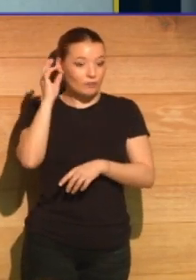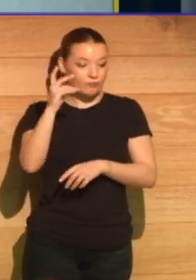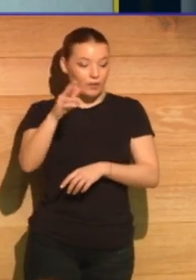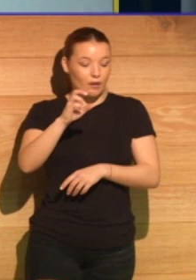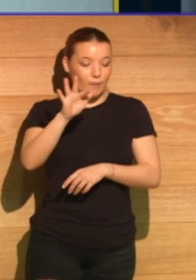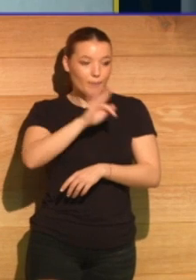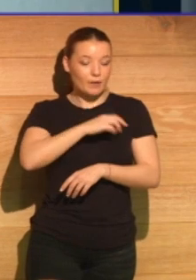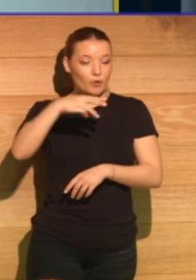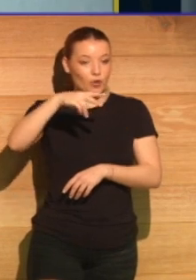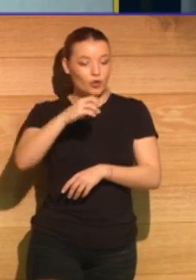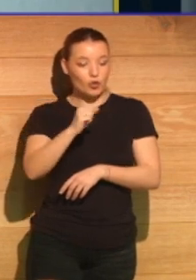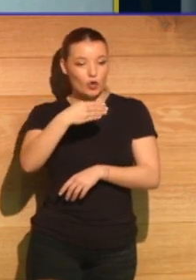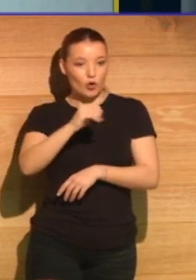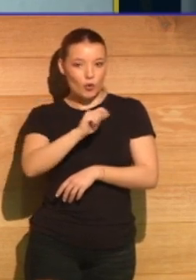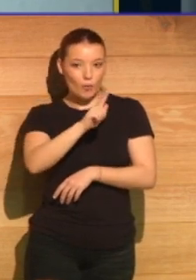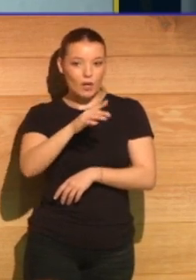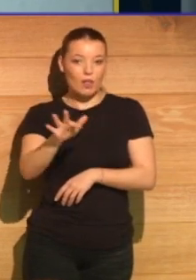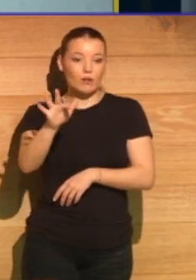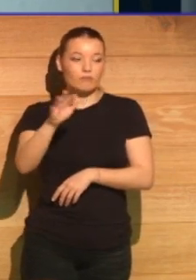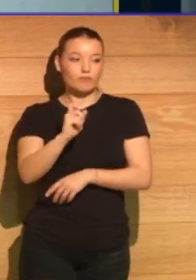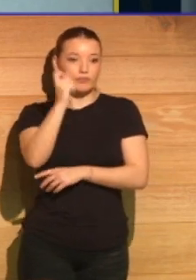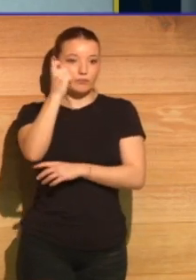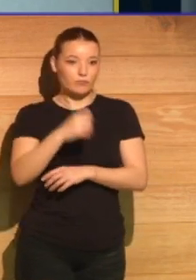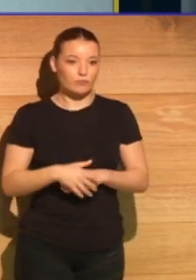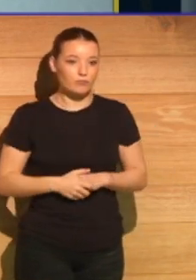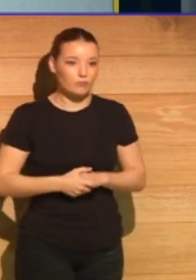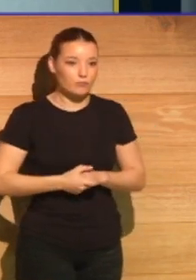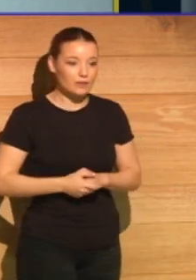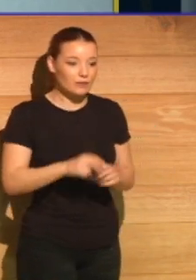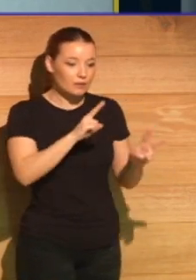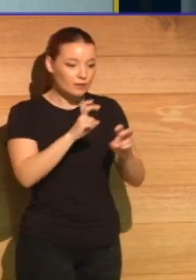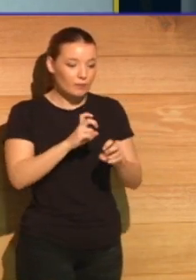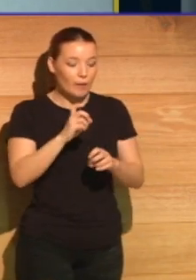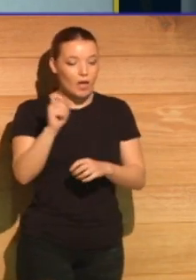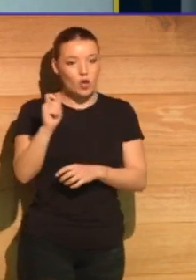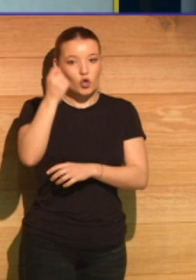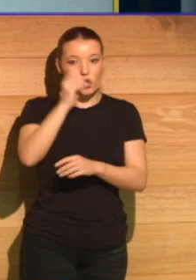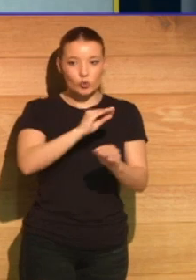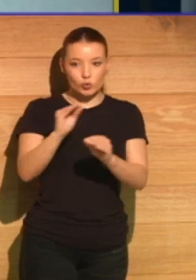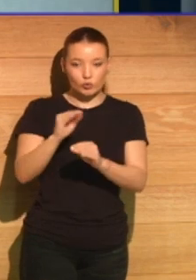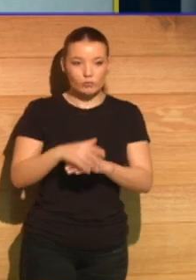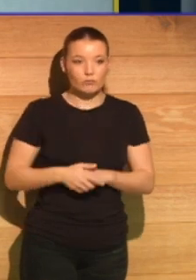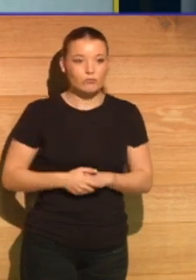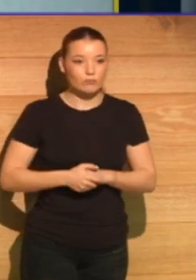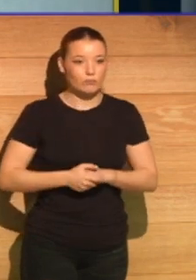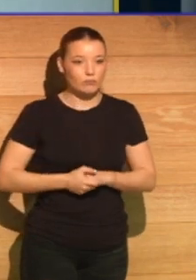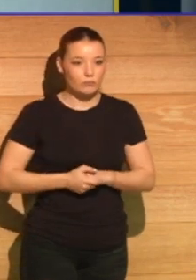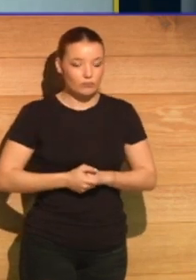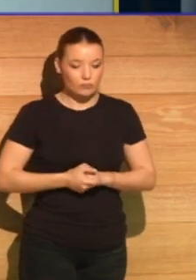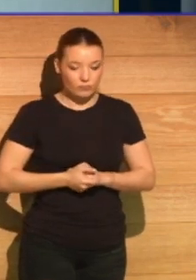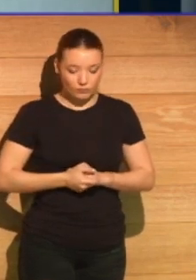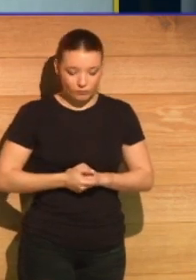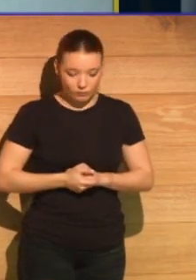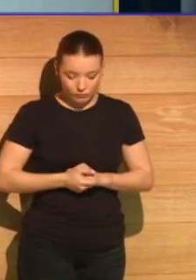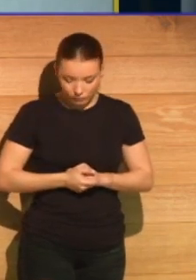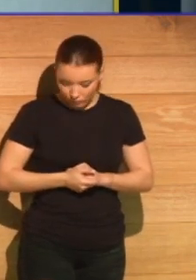Premio Nobel. Aquí habla más de lo que es el logro de Donna y su director de tesis,